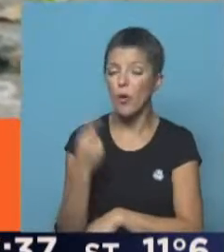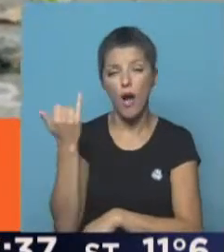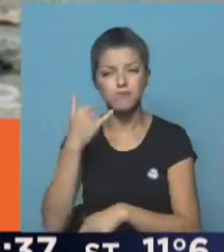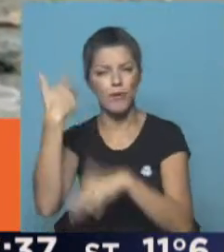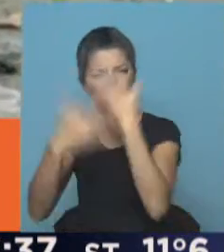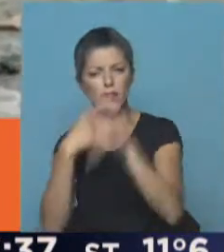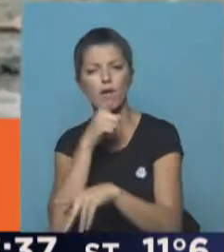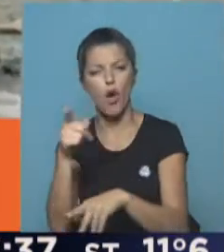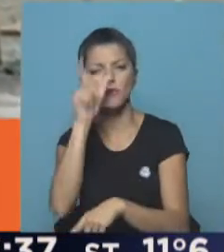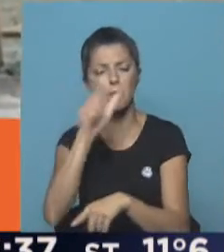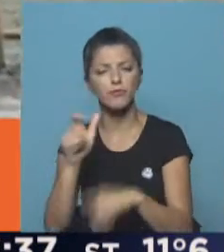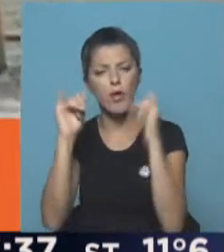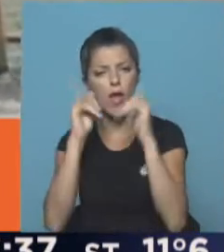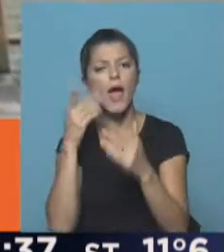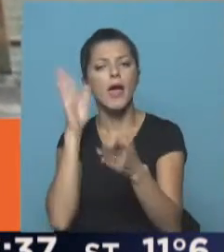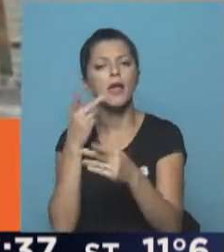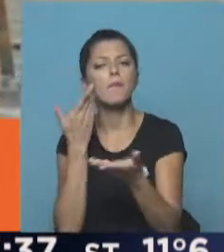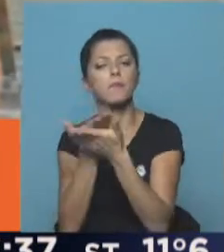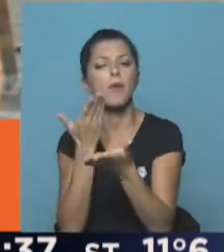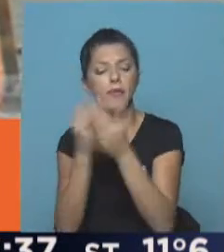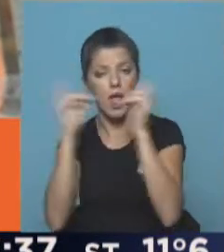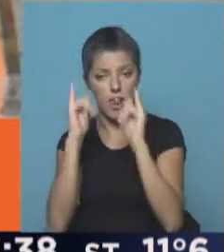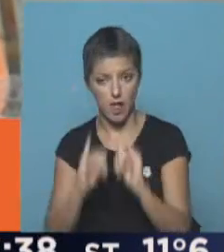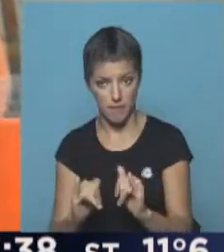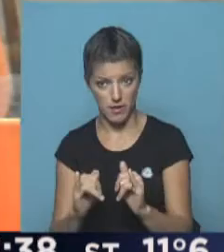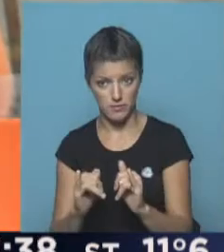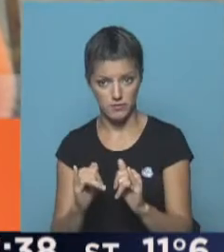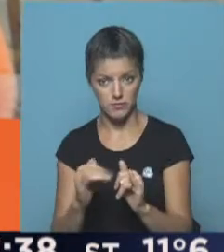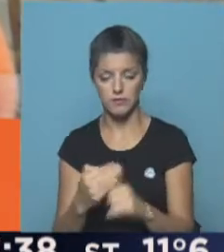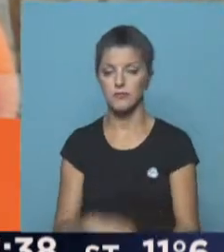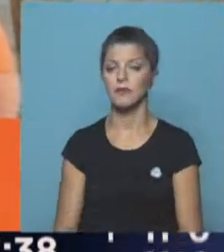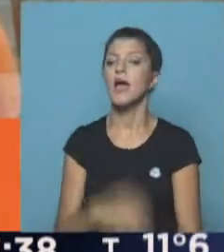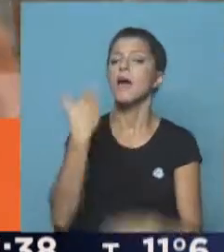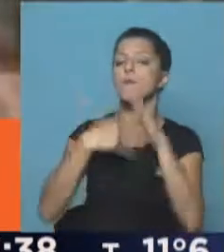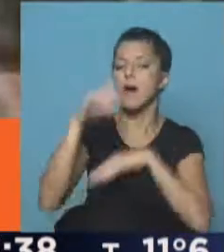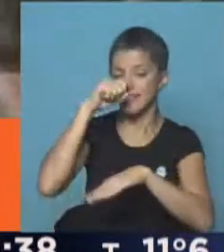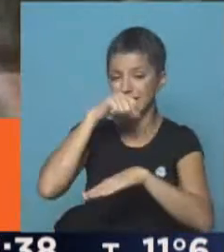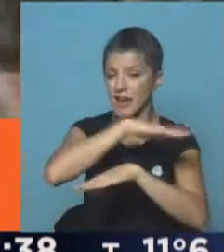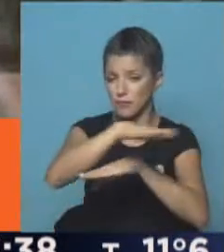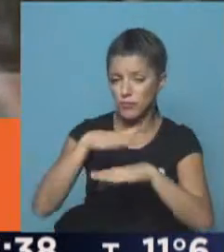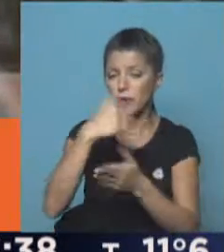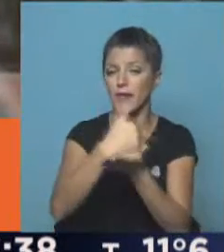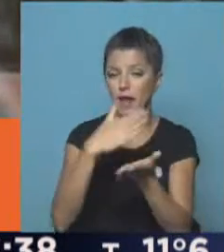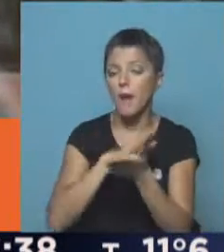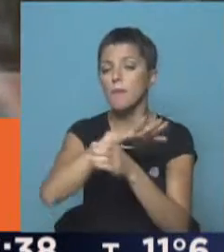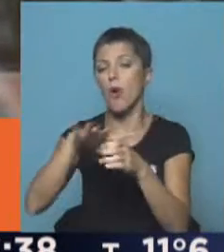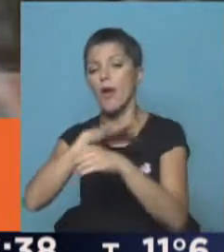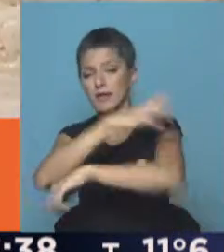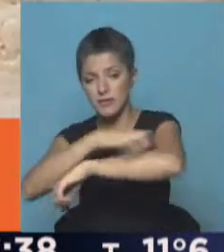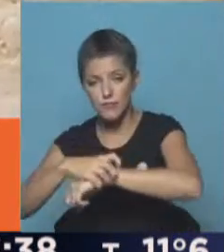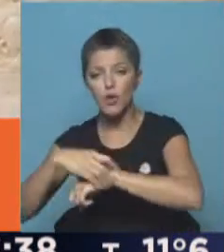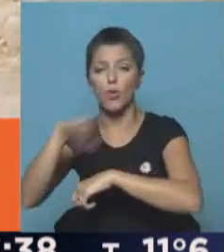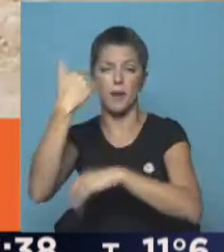violencia contra referentes pacifistas, principalmente los que lideran procesos campesinos, indígenas o en poblaciones más